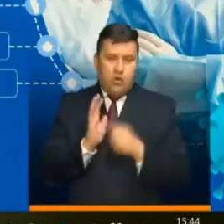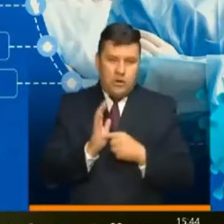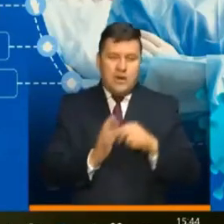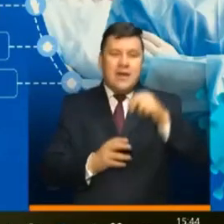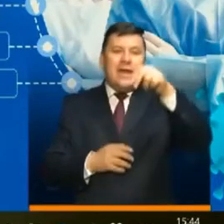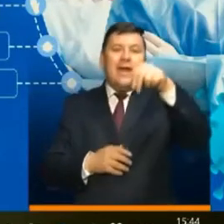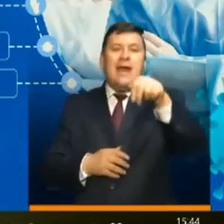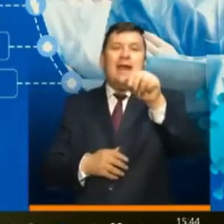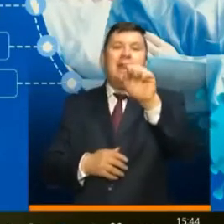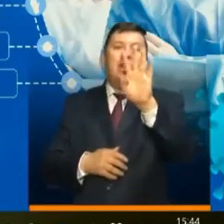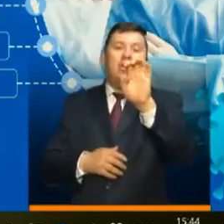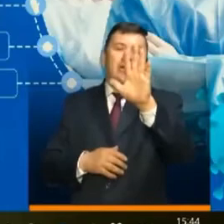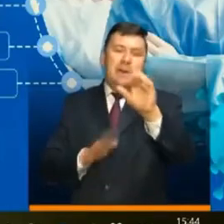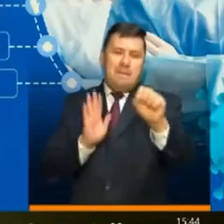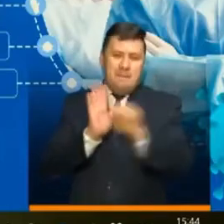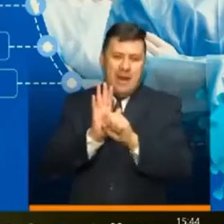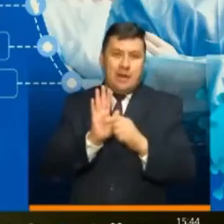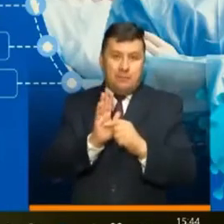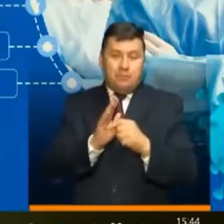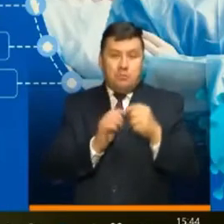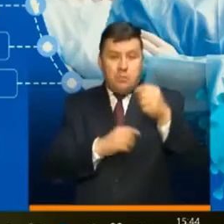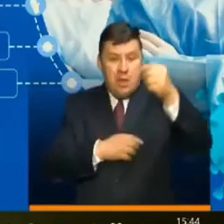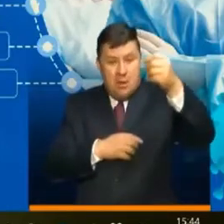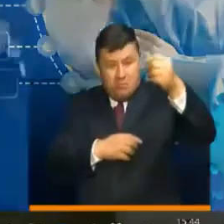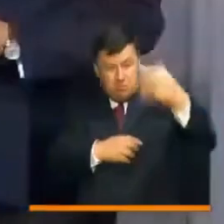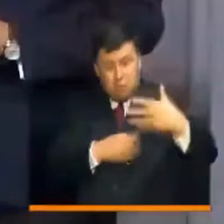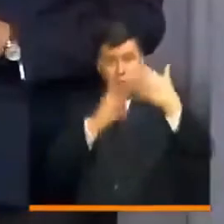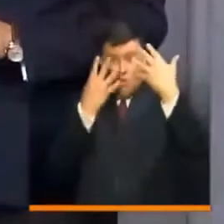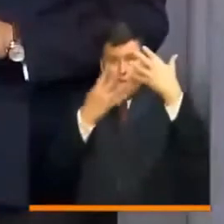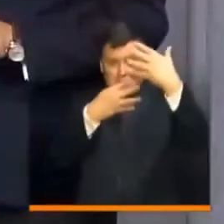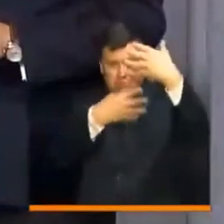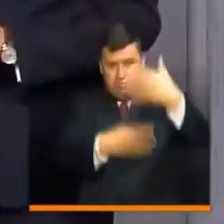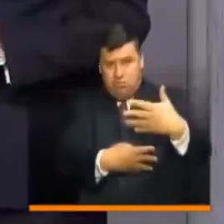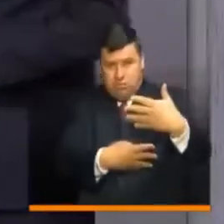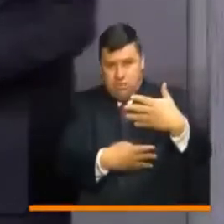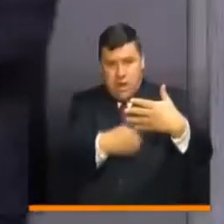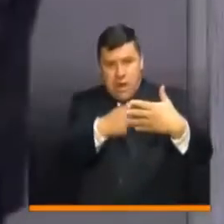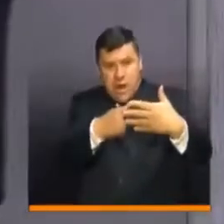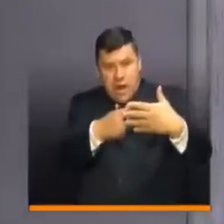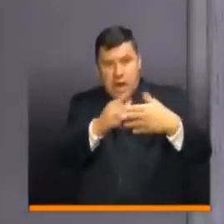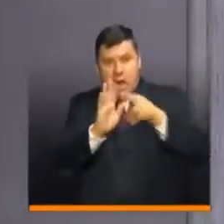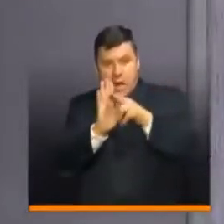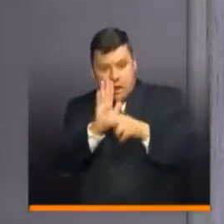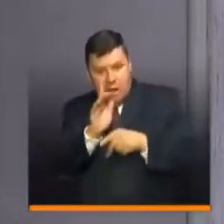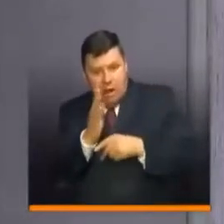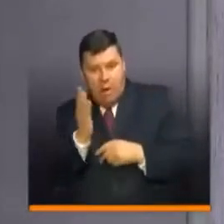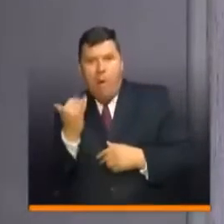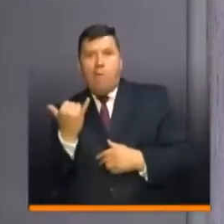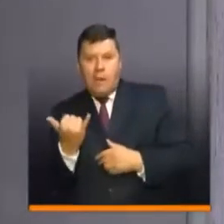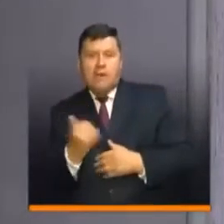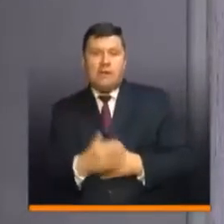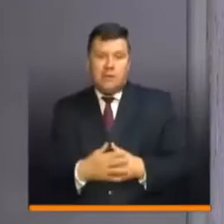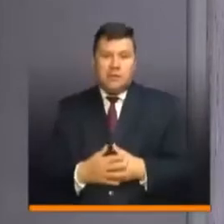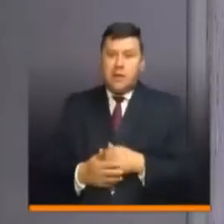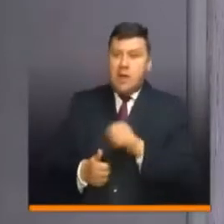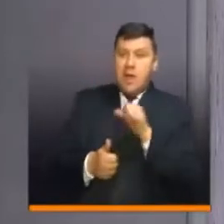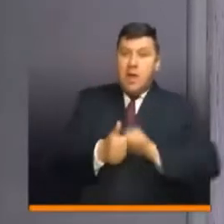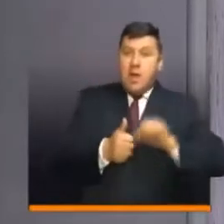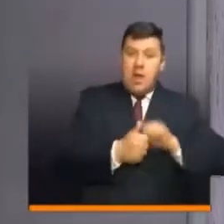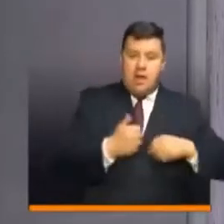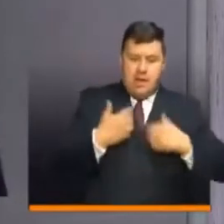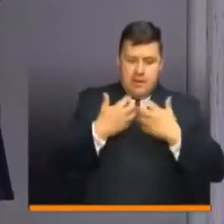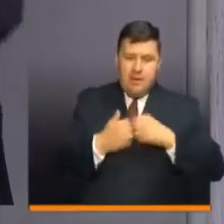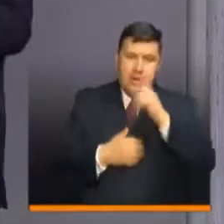95 ahí están los productos en parte de esta convocatoria pública y aquí es donde cada una de esas empresas